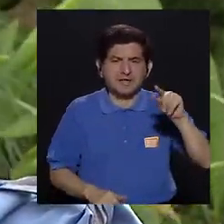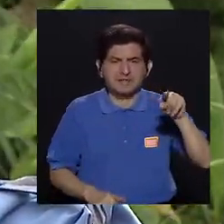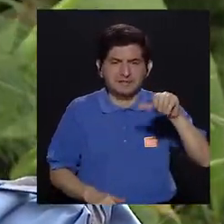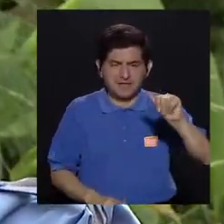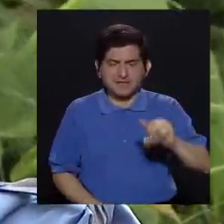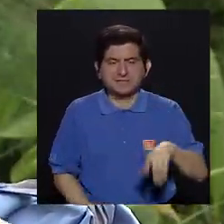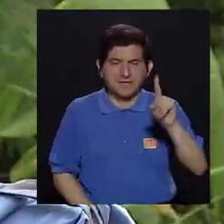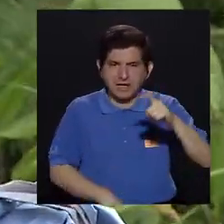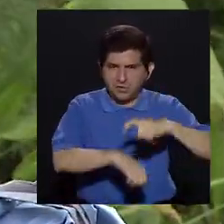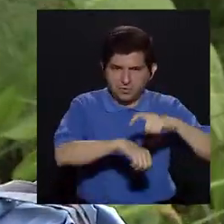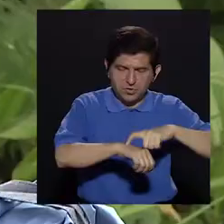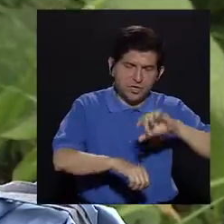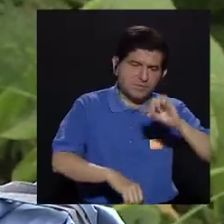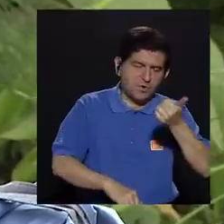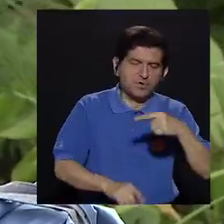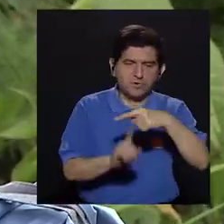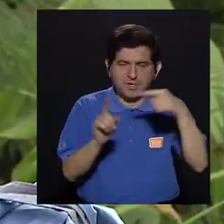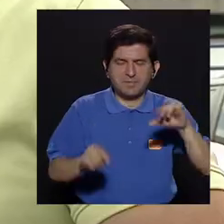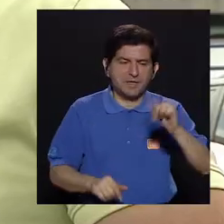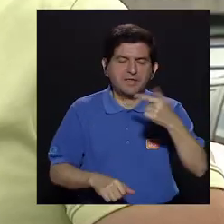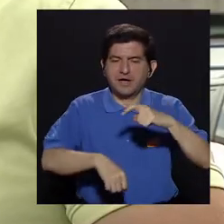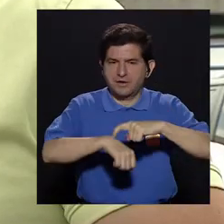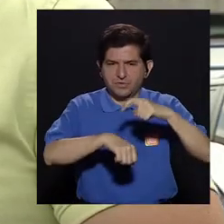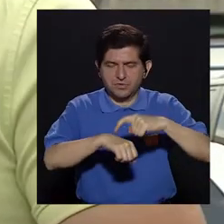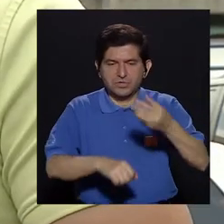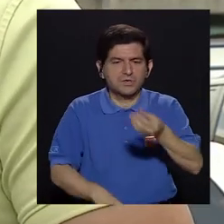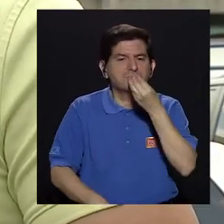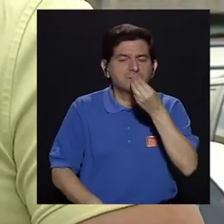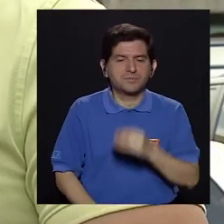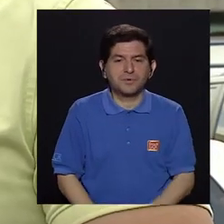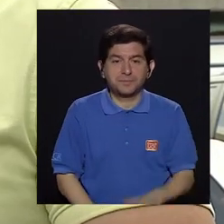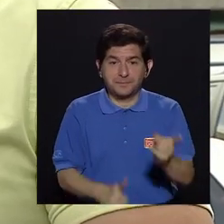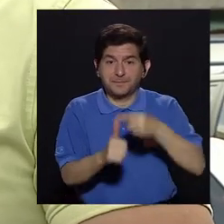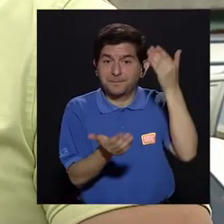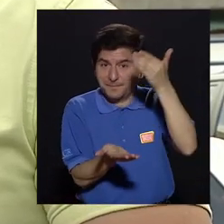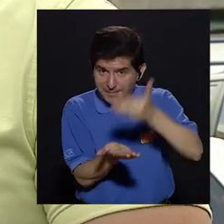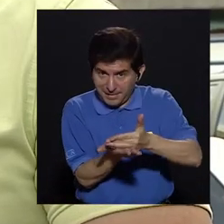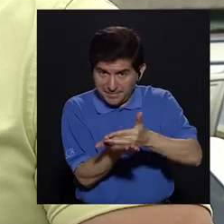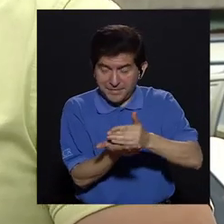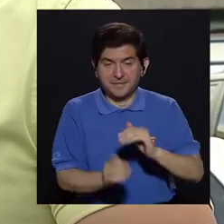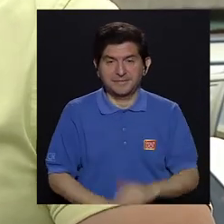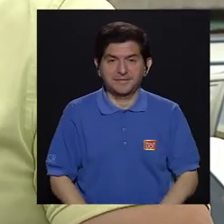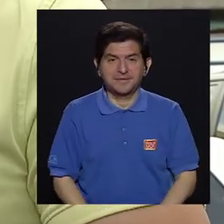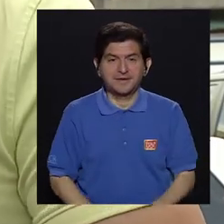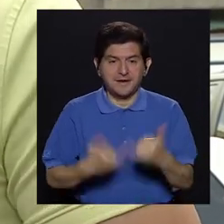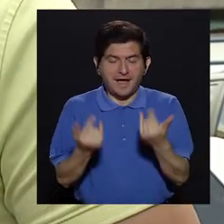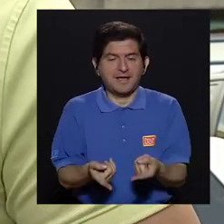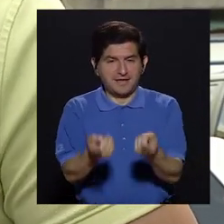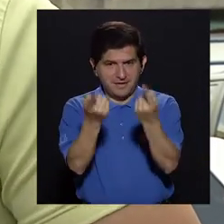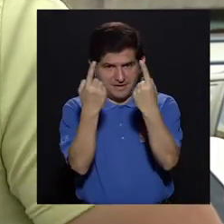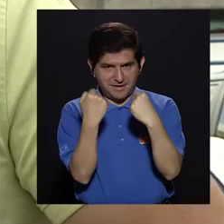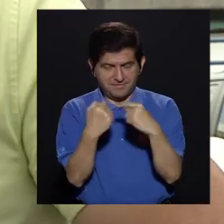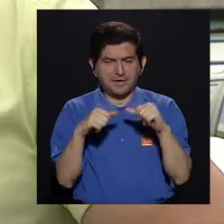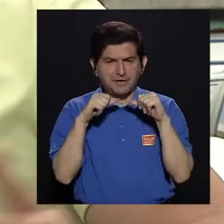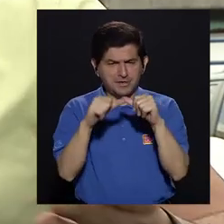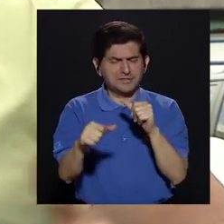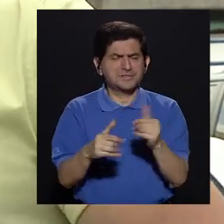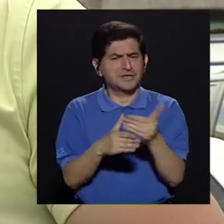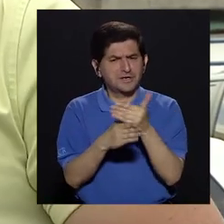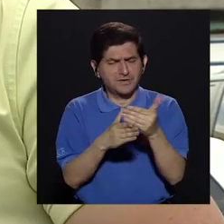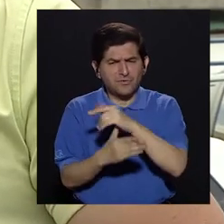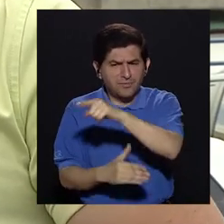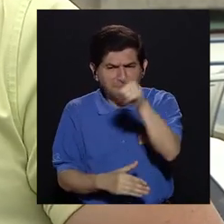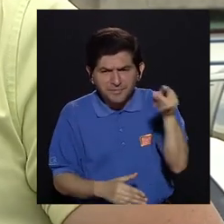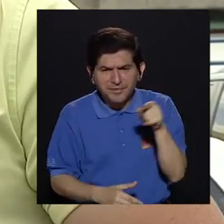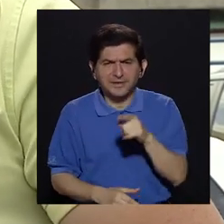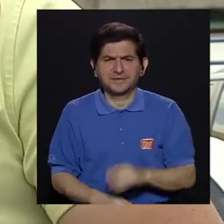de comida, media taza en otro. Perfecto. Vamos a hacer una primera pausa y pues ya casi retornamos para seguir